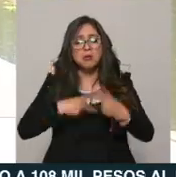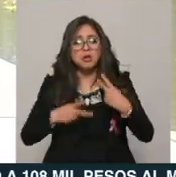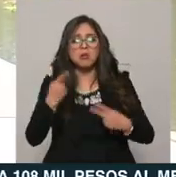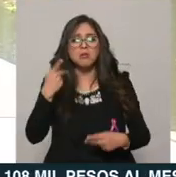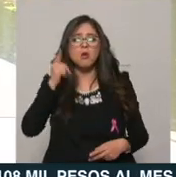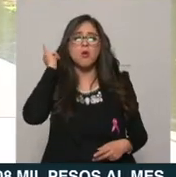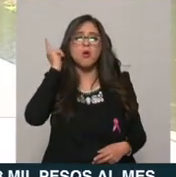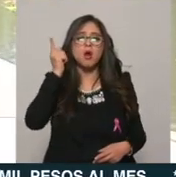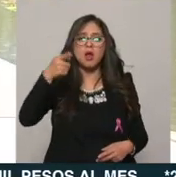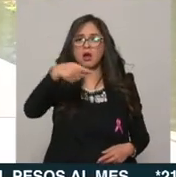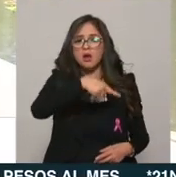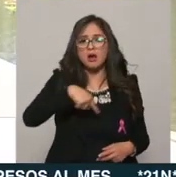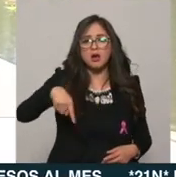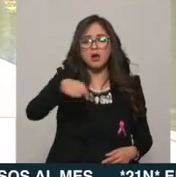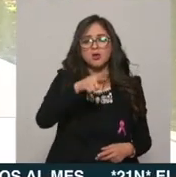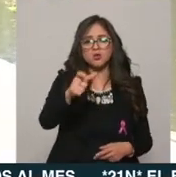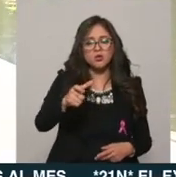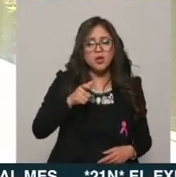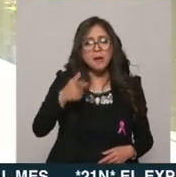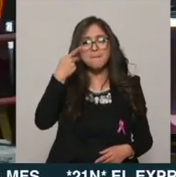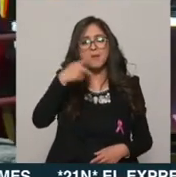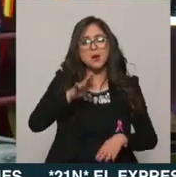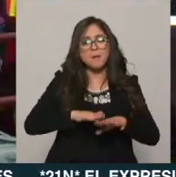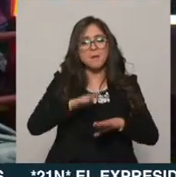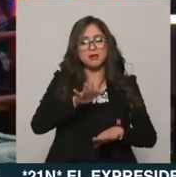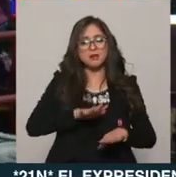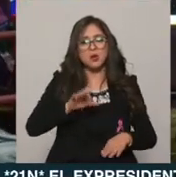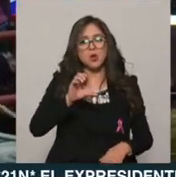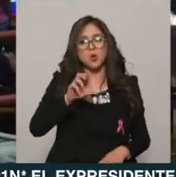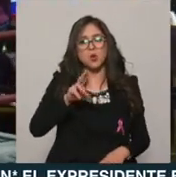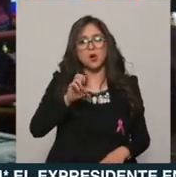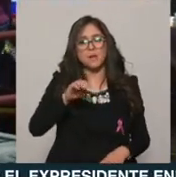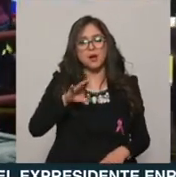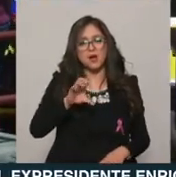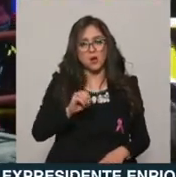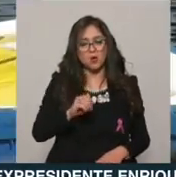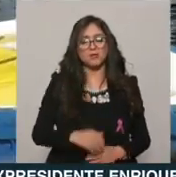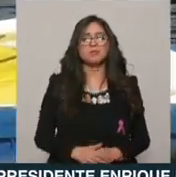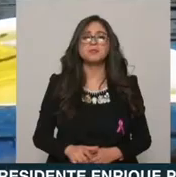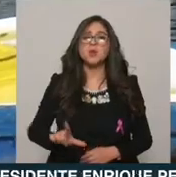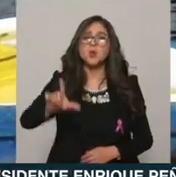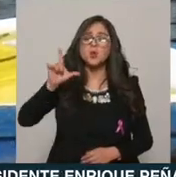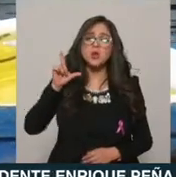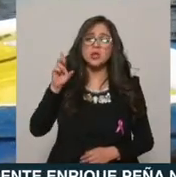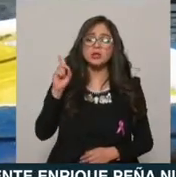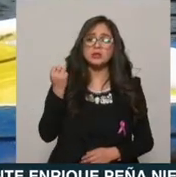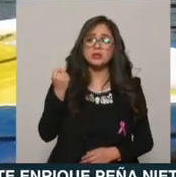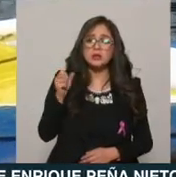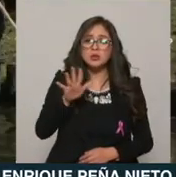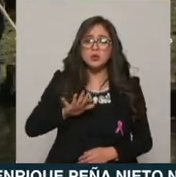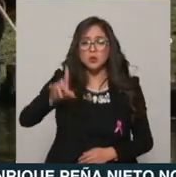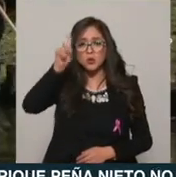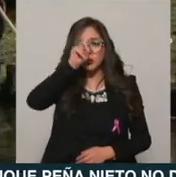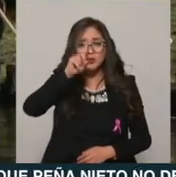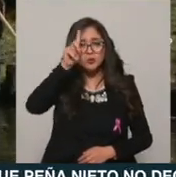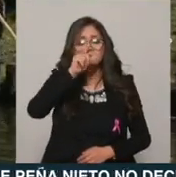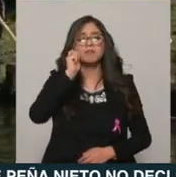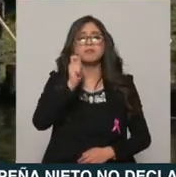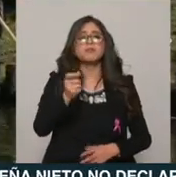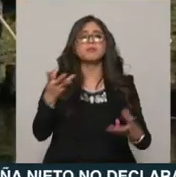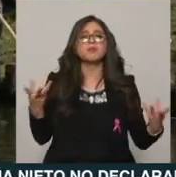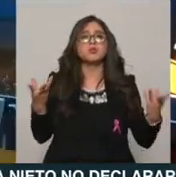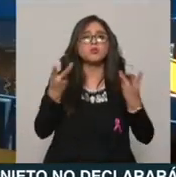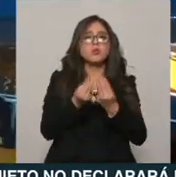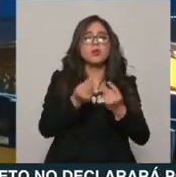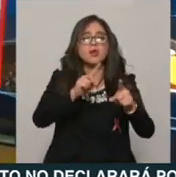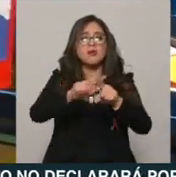zona de Xochimilco y especialmente en el embarcadero de Cuemanco. El pasado lunes 30 de septiembre, el Consejo de la Demarcación emitió un bando donde se